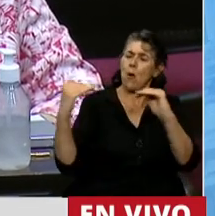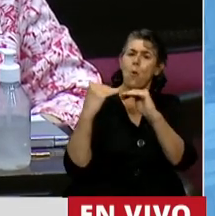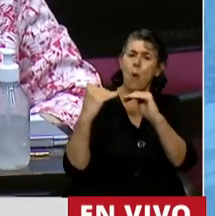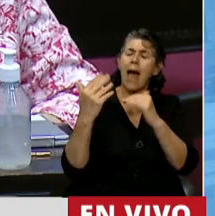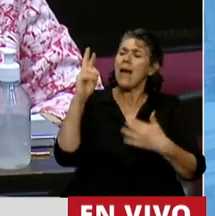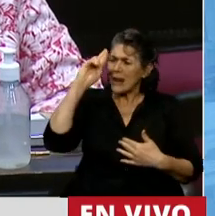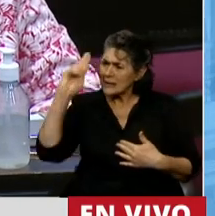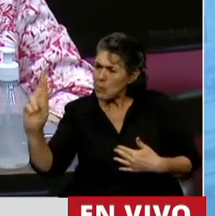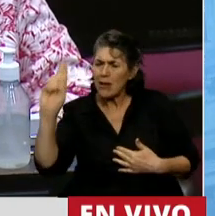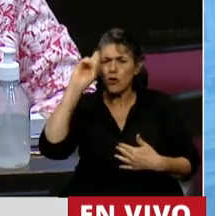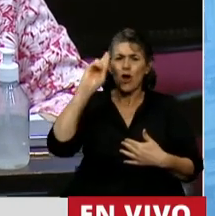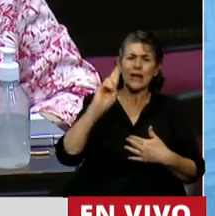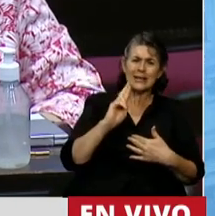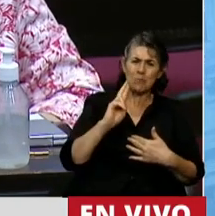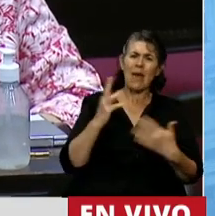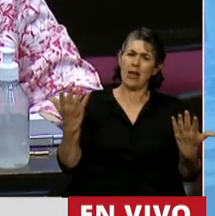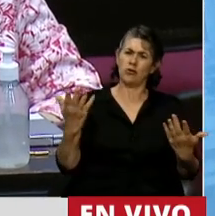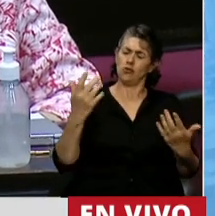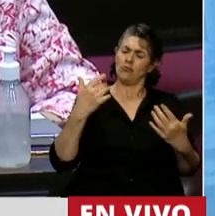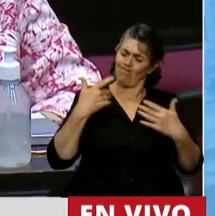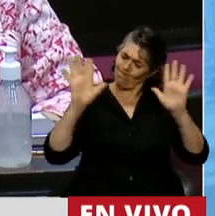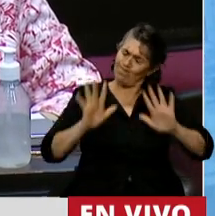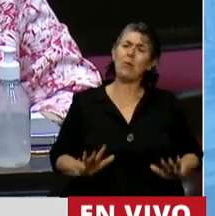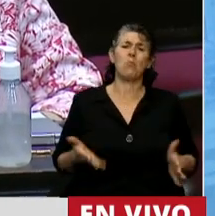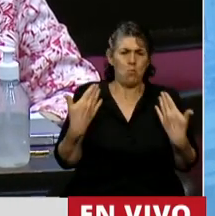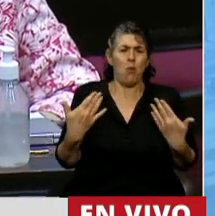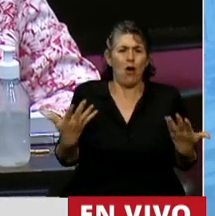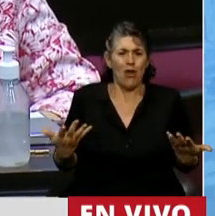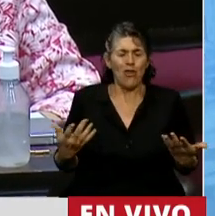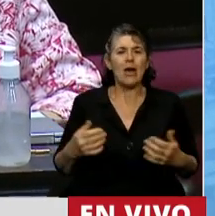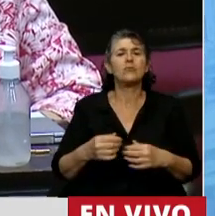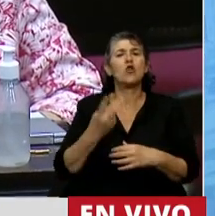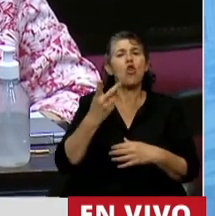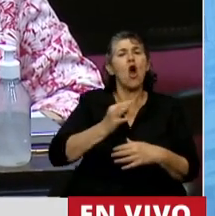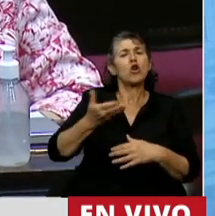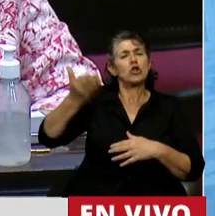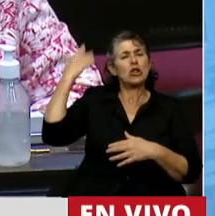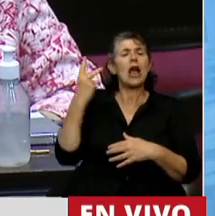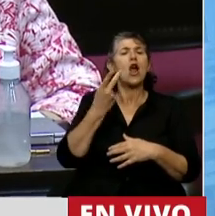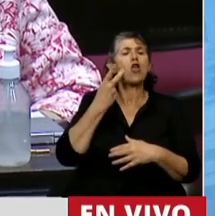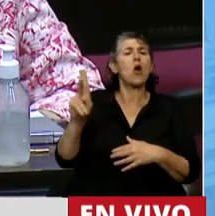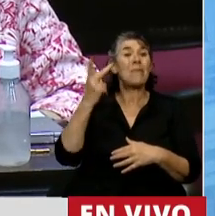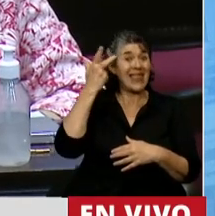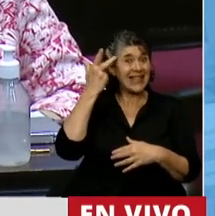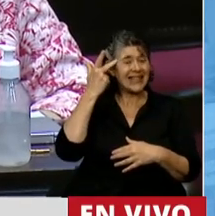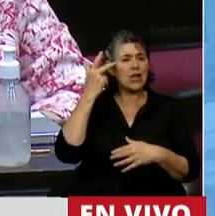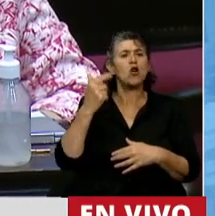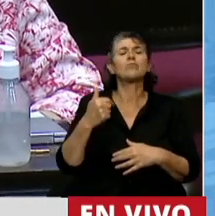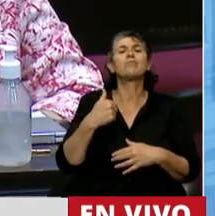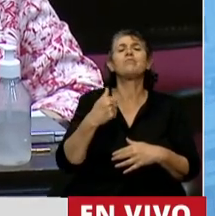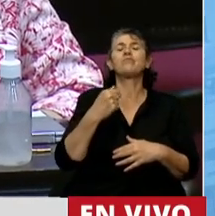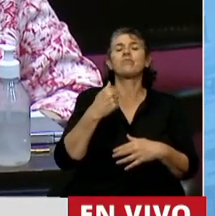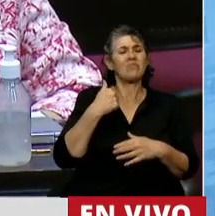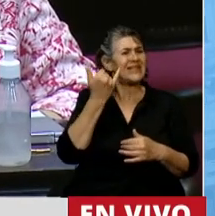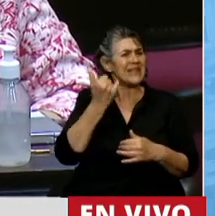diálogo respetuoso, un diálogo maduro. Hace 2 años, en esta misma Cámara, manifesté que la